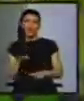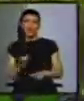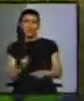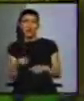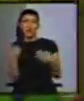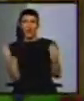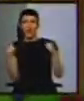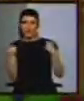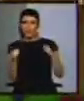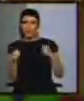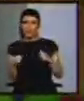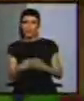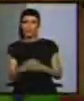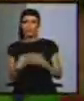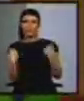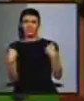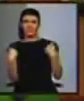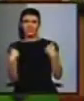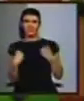deportivas.